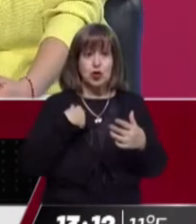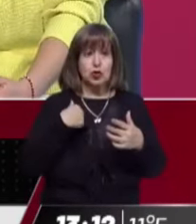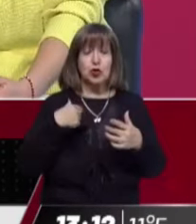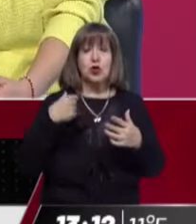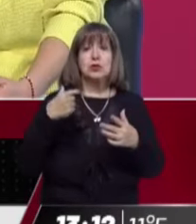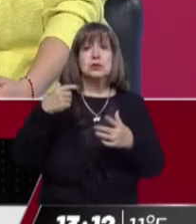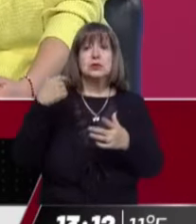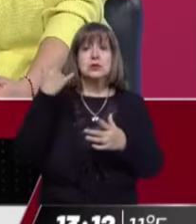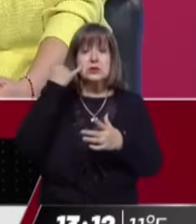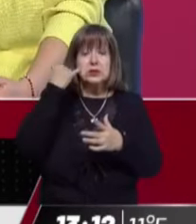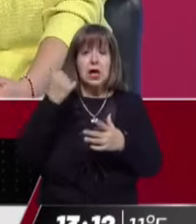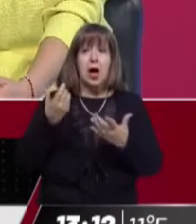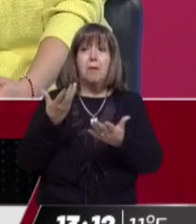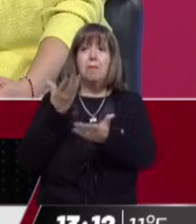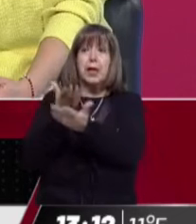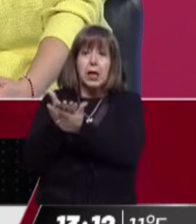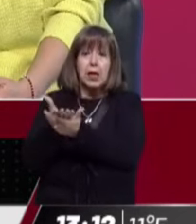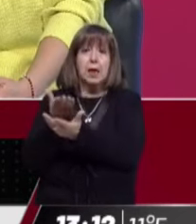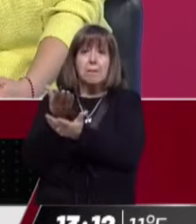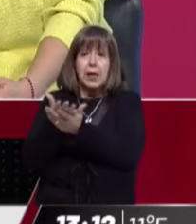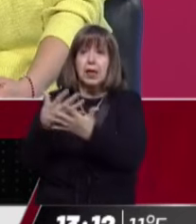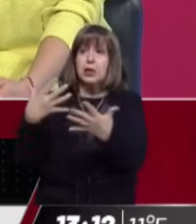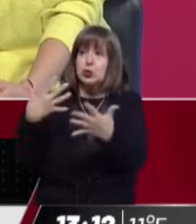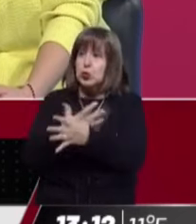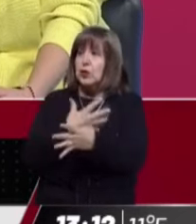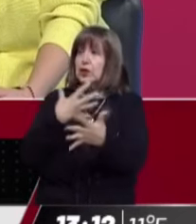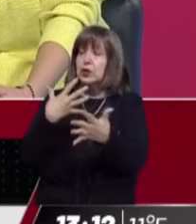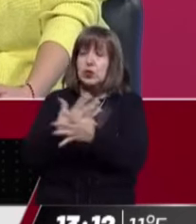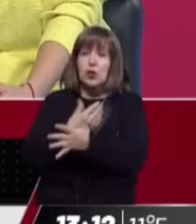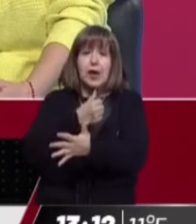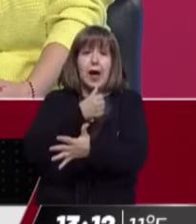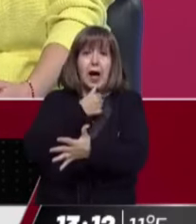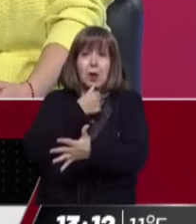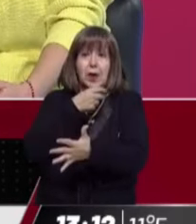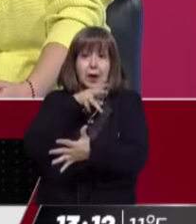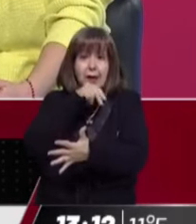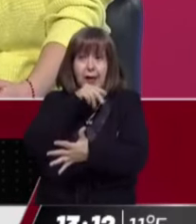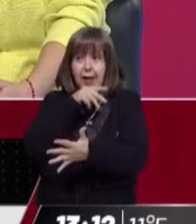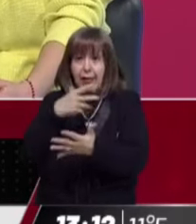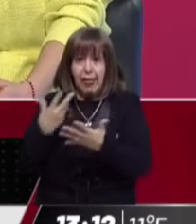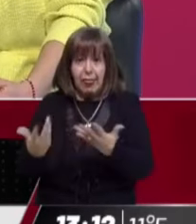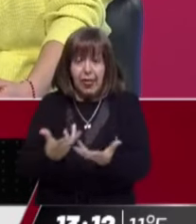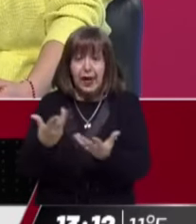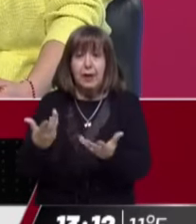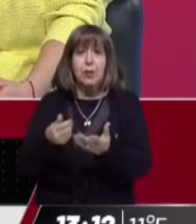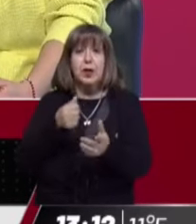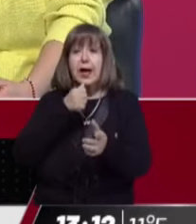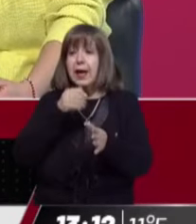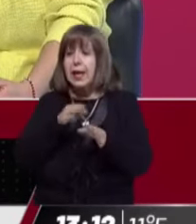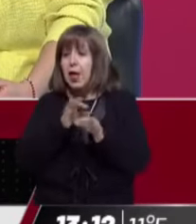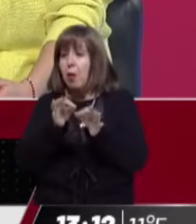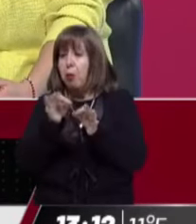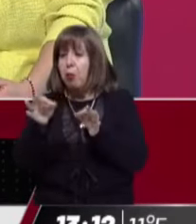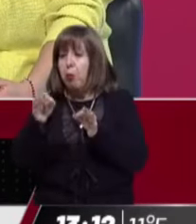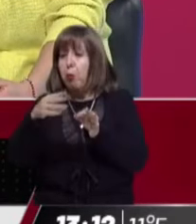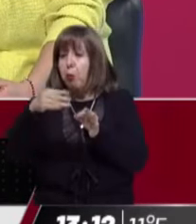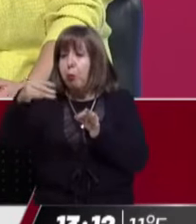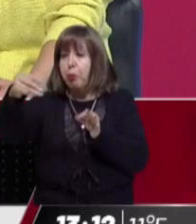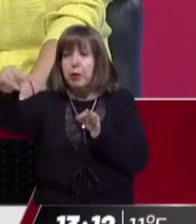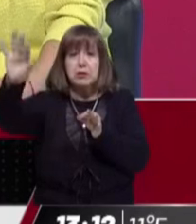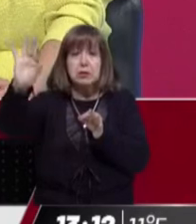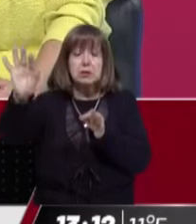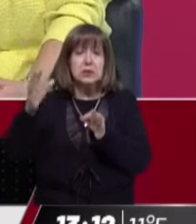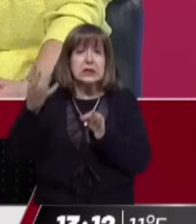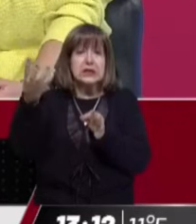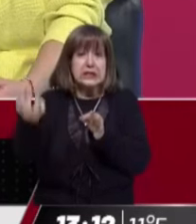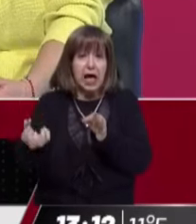abajeños, que hemos sido los que hemos estado sufriendo durante las últimas décadas la pérdida del río, para que en un escenario en